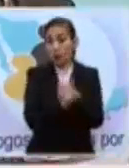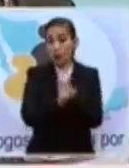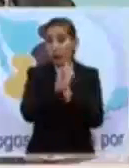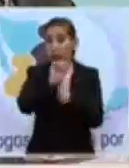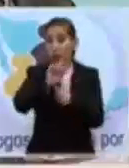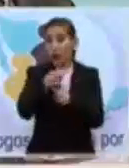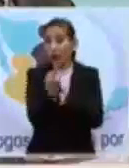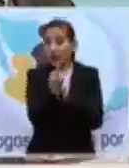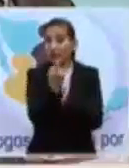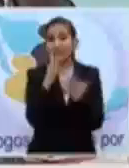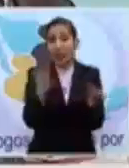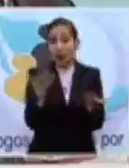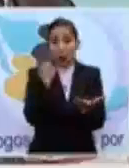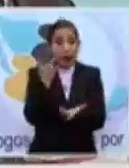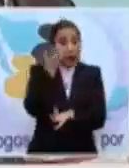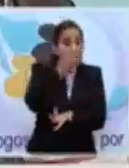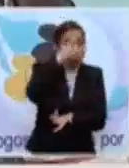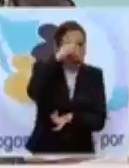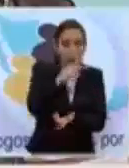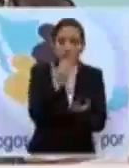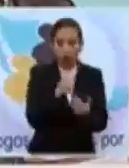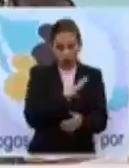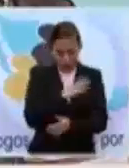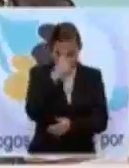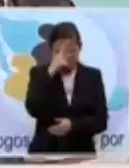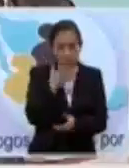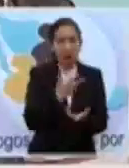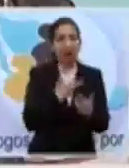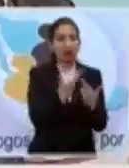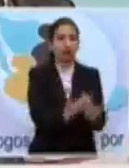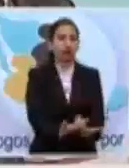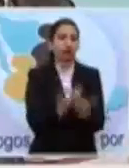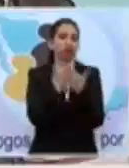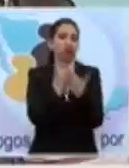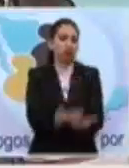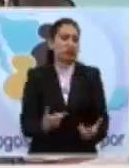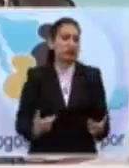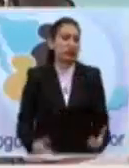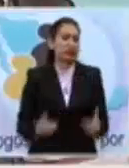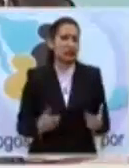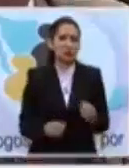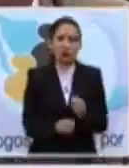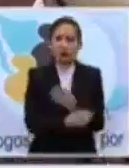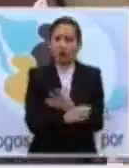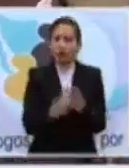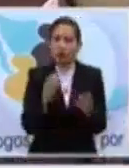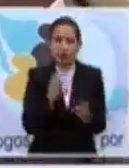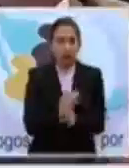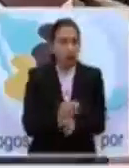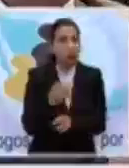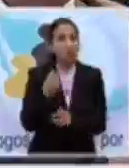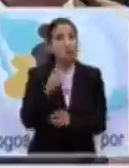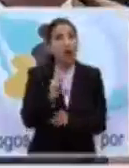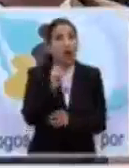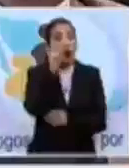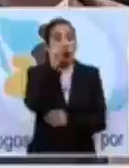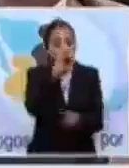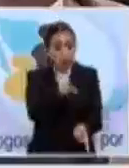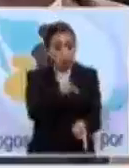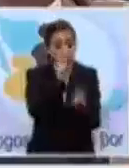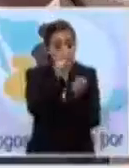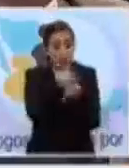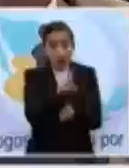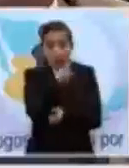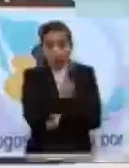que no existan recursos en México. México es un país muy rico en muchos sentidos, y el hecho de que con un ingreso promedio